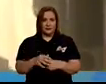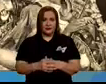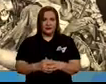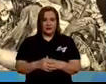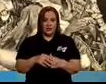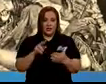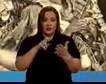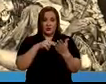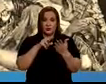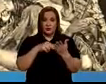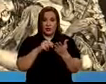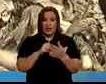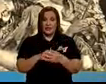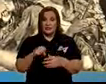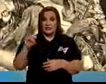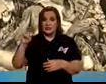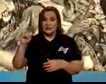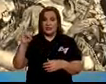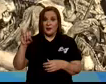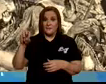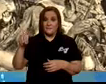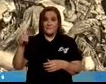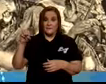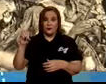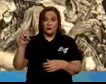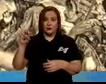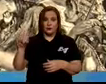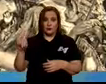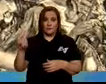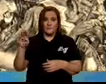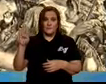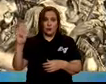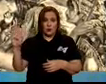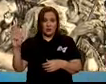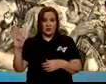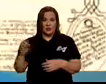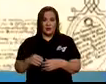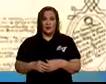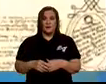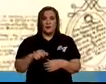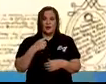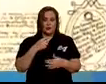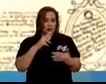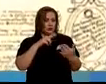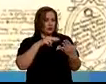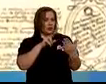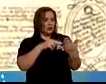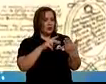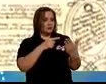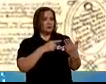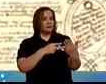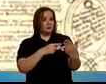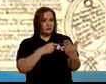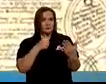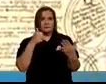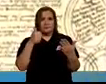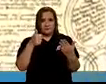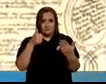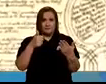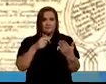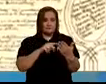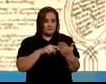que Simón Bolívar elogia cuando llega la carta de él en febrero de 1822,